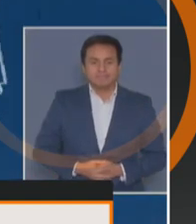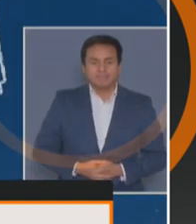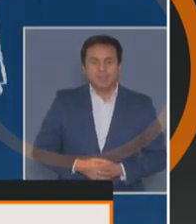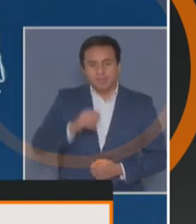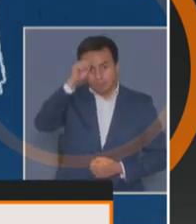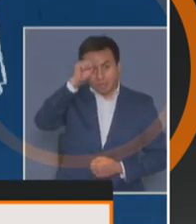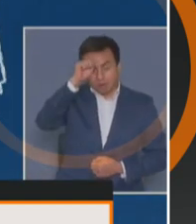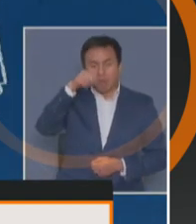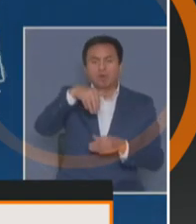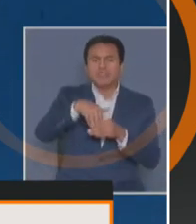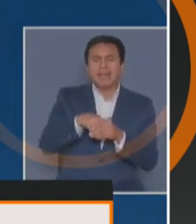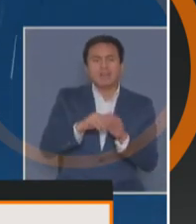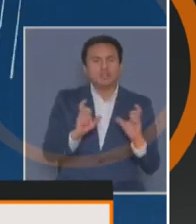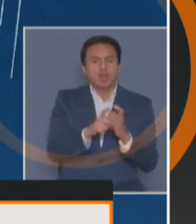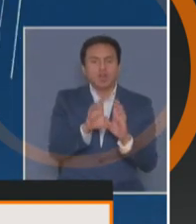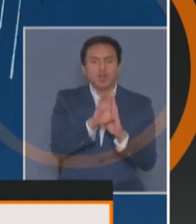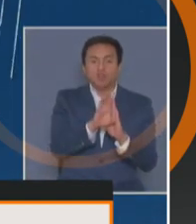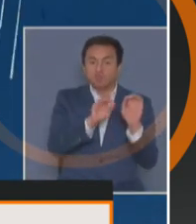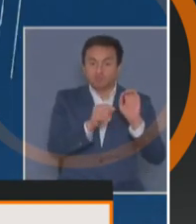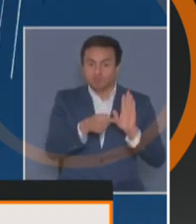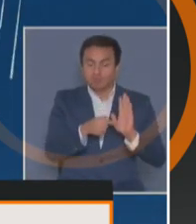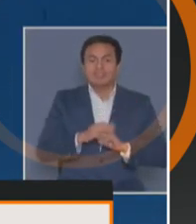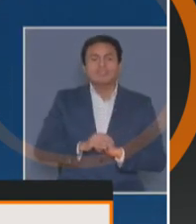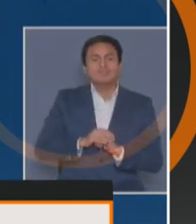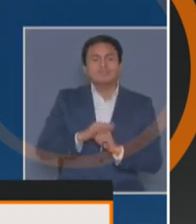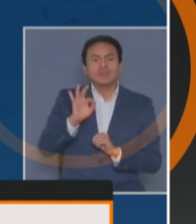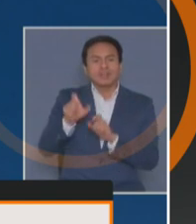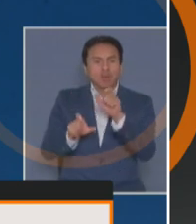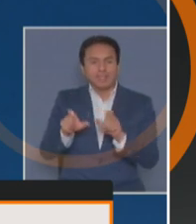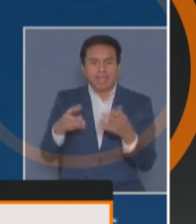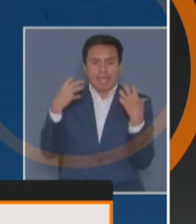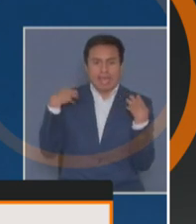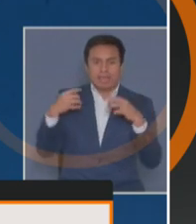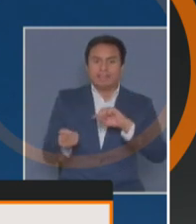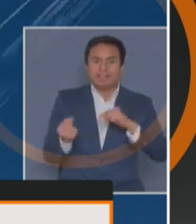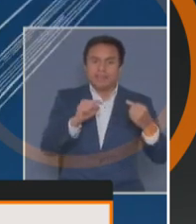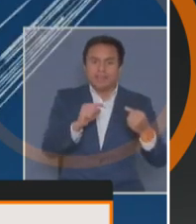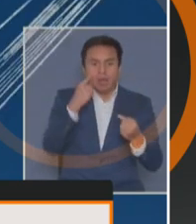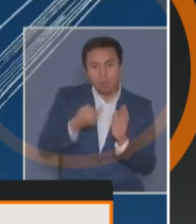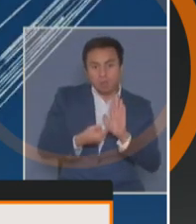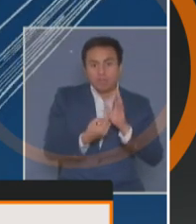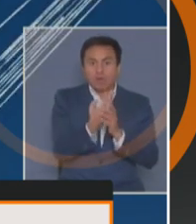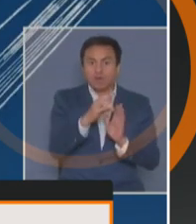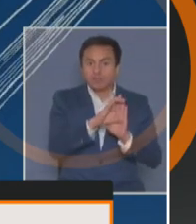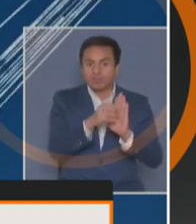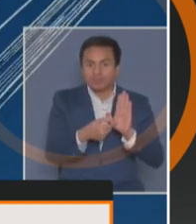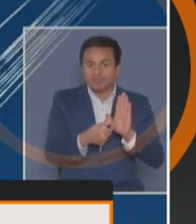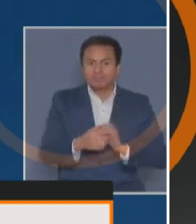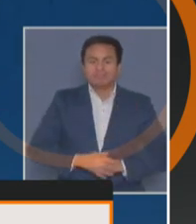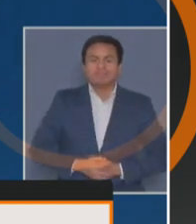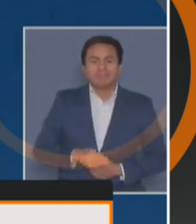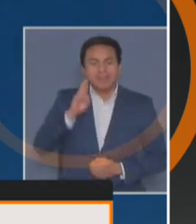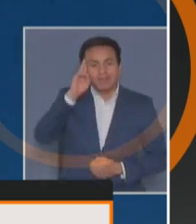redactar la nueva constitución tienen plazos del mes de noviembre recordemos que esta es la segunda vez porque convendría hacer un recorrido muy cortito sobre el tema